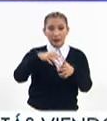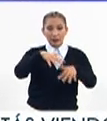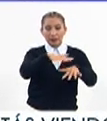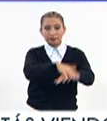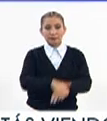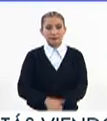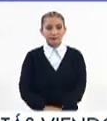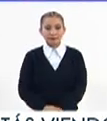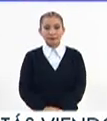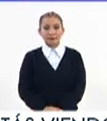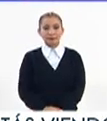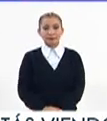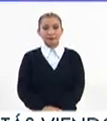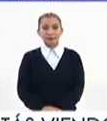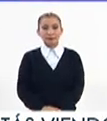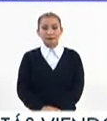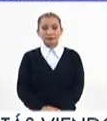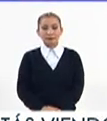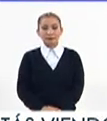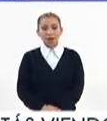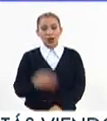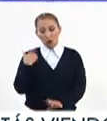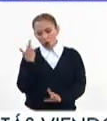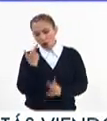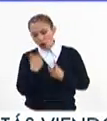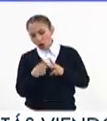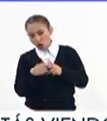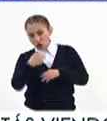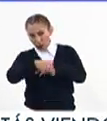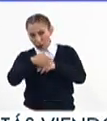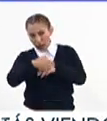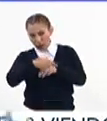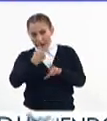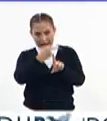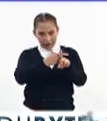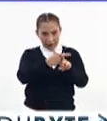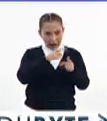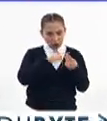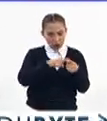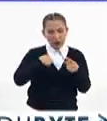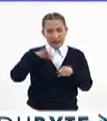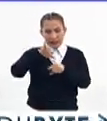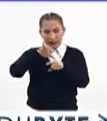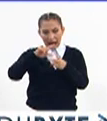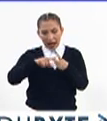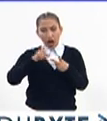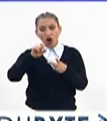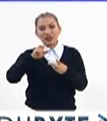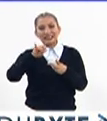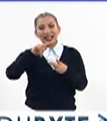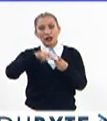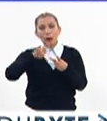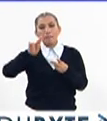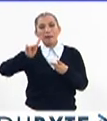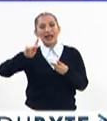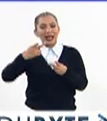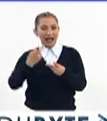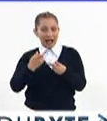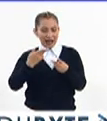marítima. Los parámetros que mide esta boya son temperatura, salinidad, oxígeno,